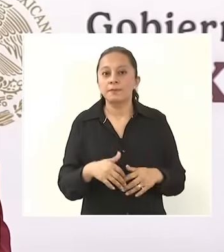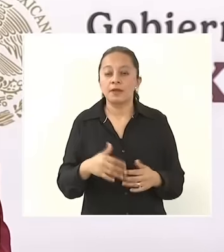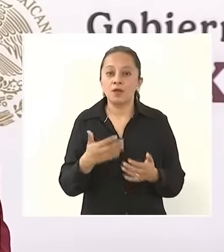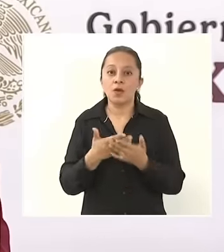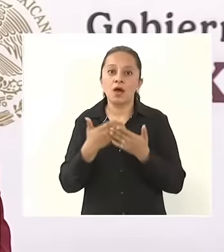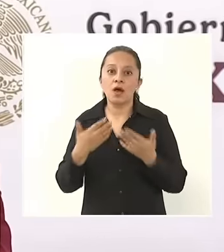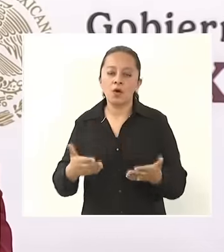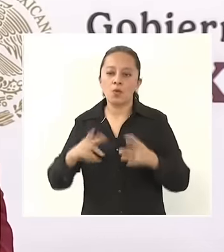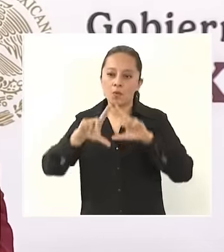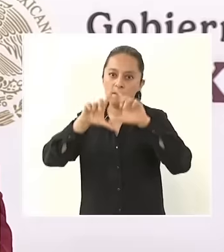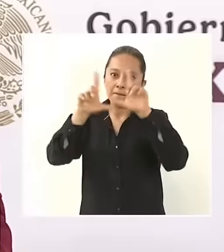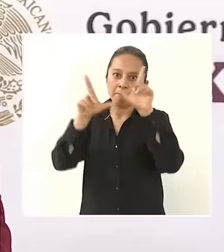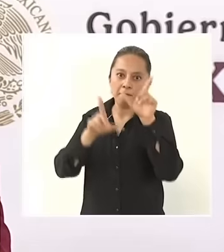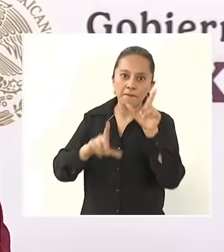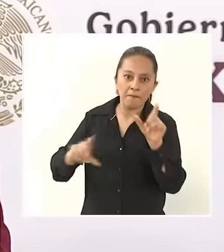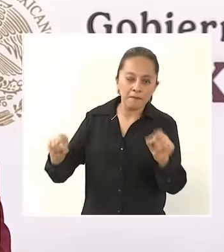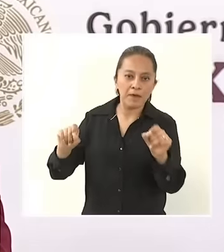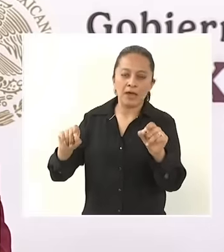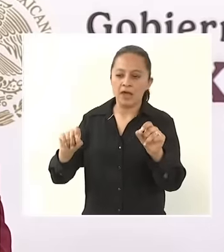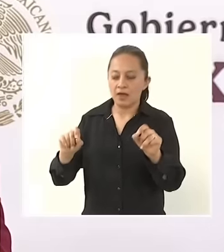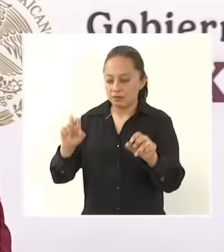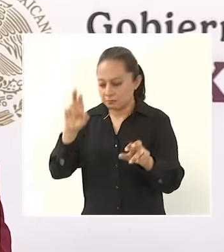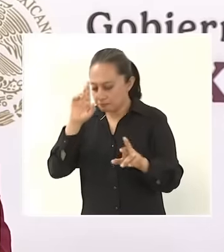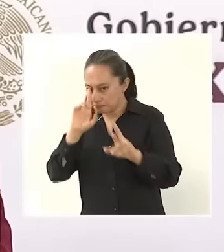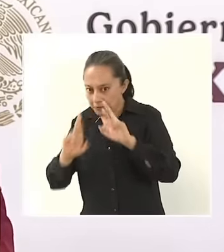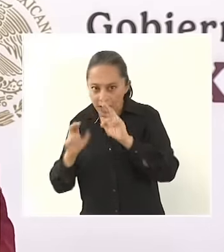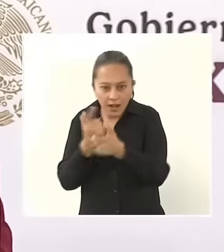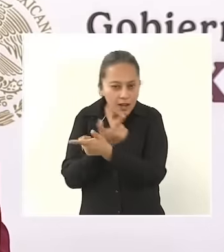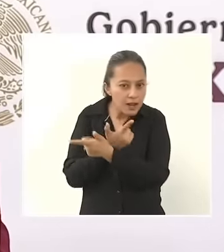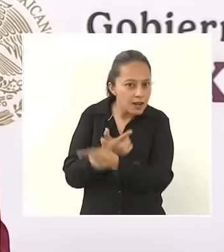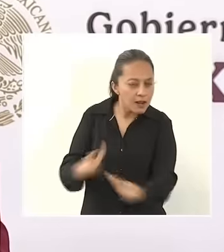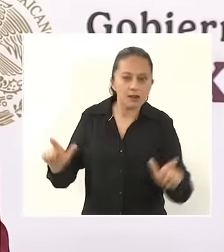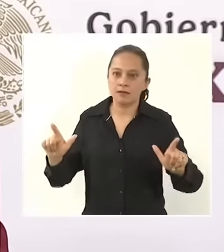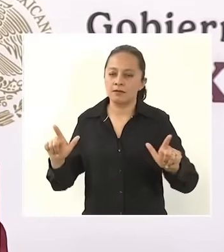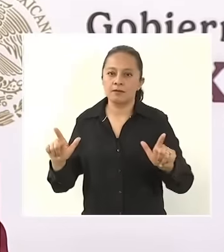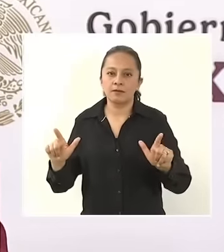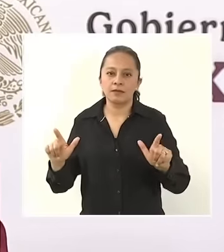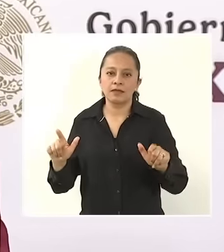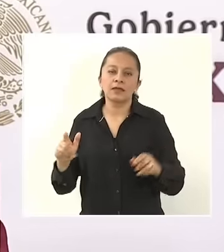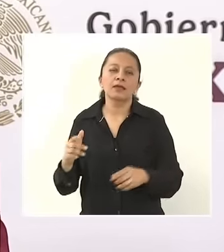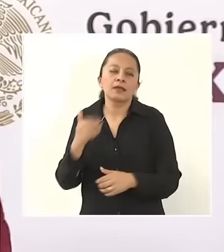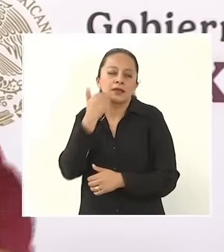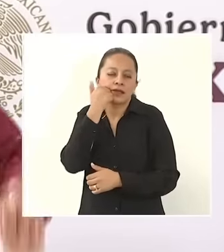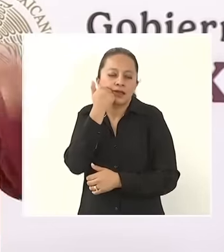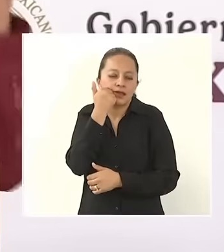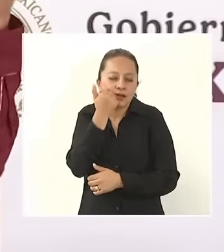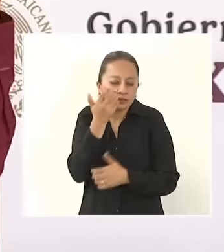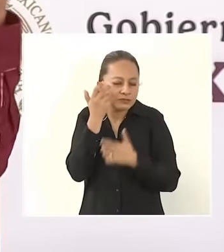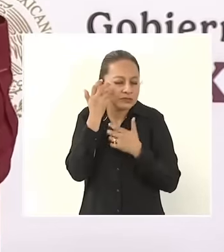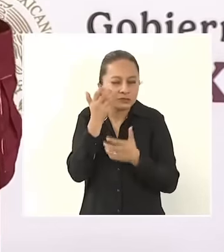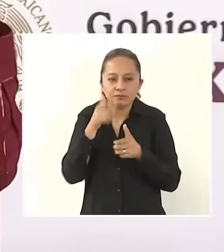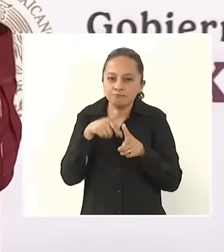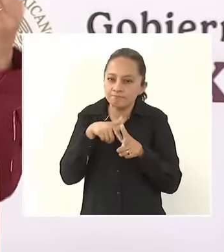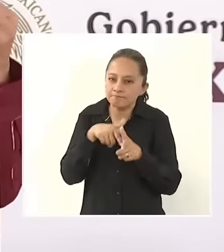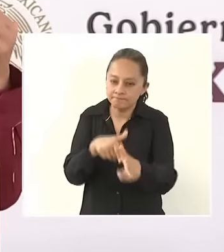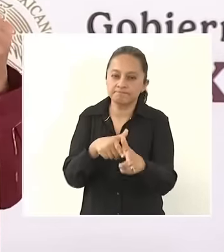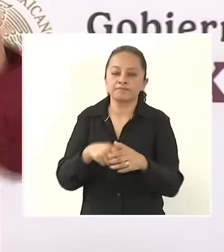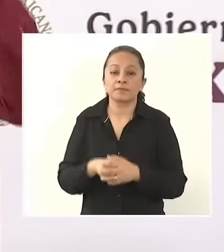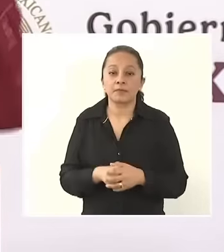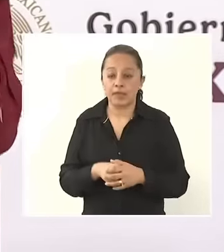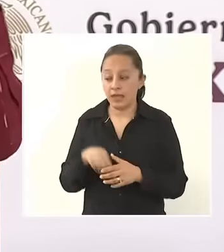soberano, independiente, libre, que es lo que queremos seguir conservando. Y la